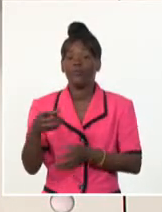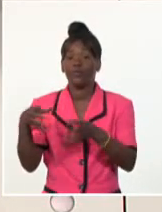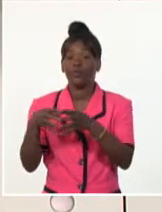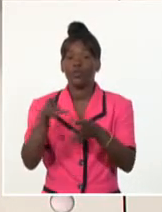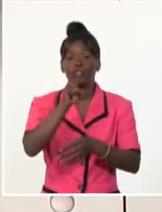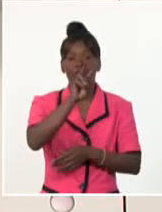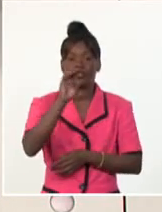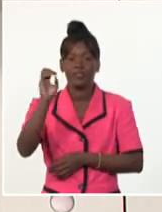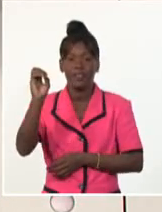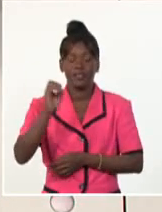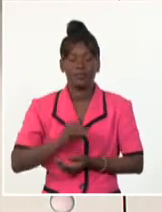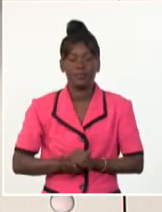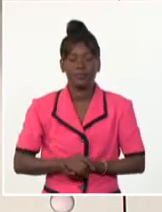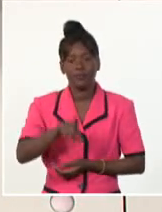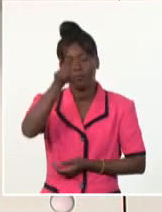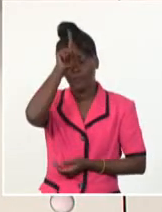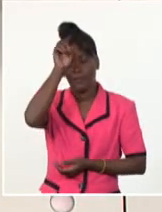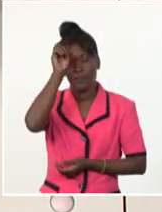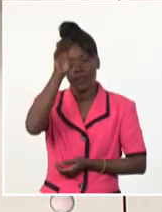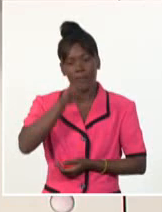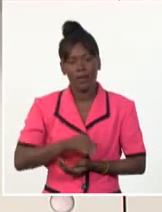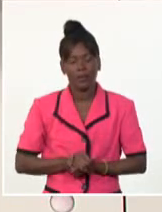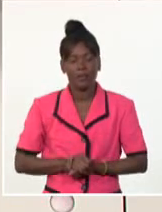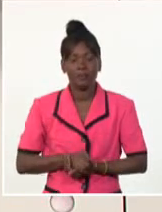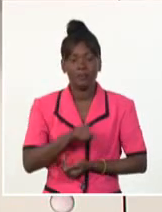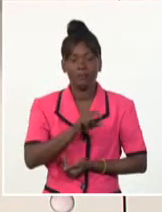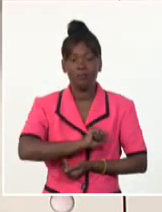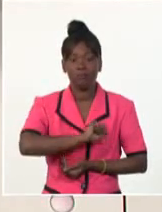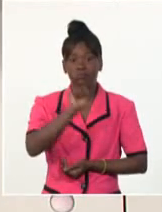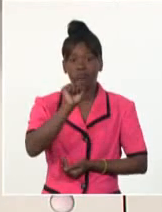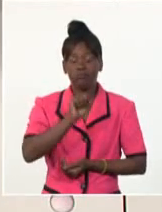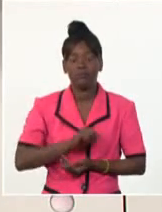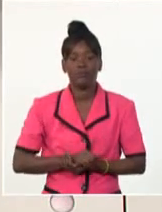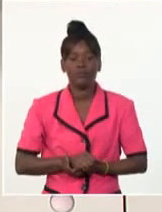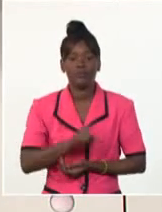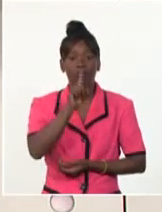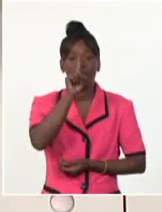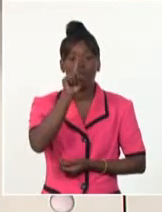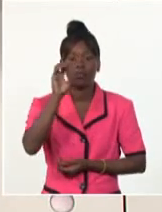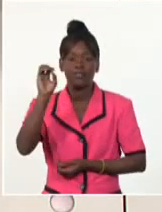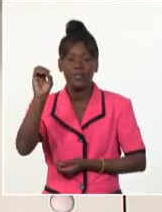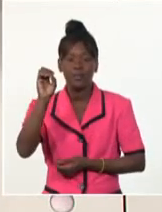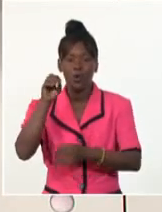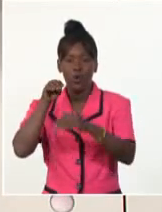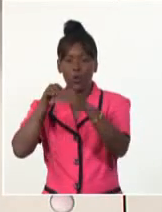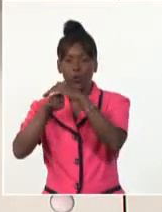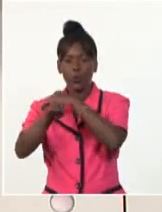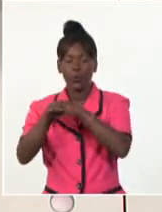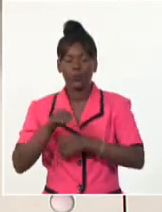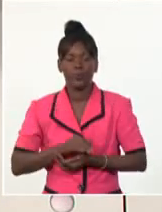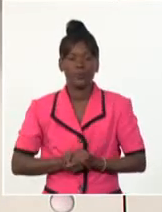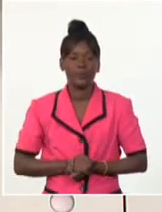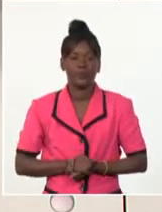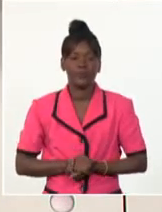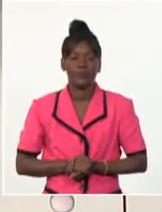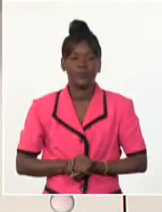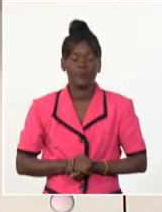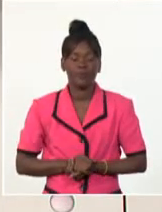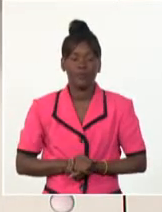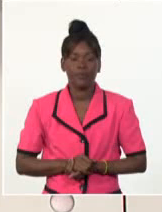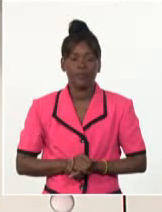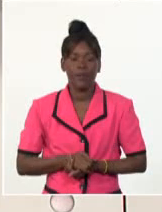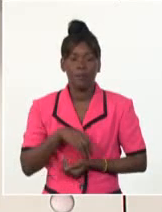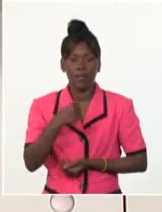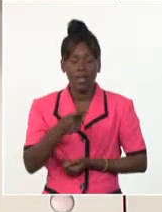2-0. Mientras que en Alemania, el Dortmund asaltó la cima luego de vencer 1-0 al Hoffenheim. Bayern y Unión Berlín se